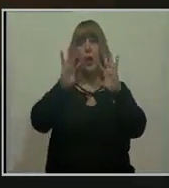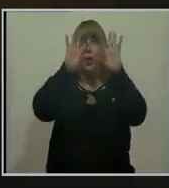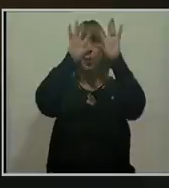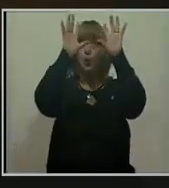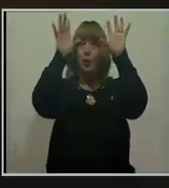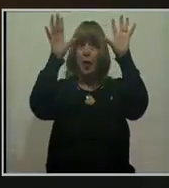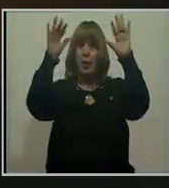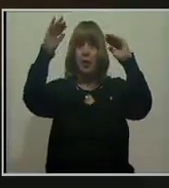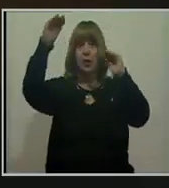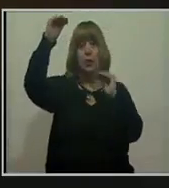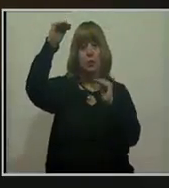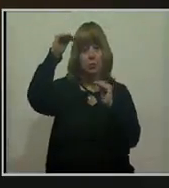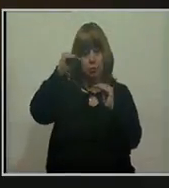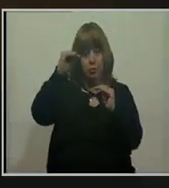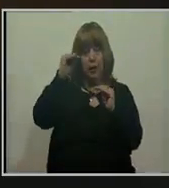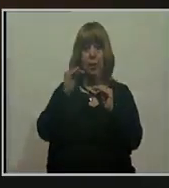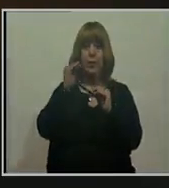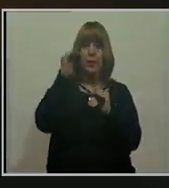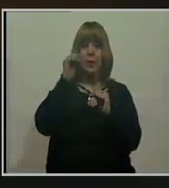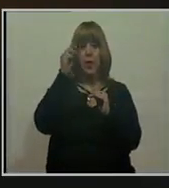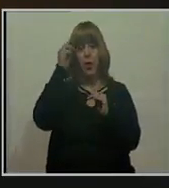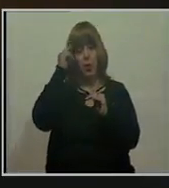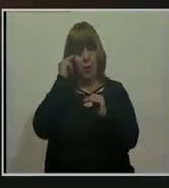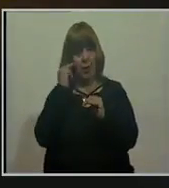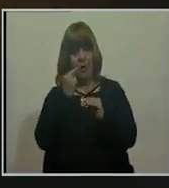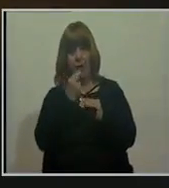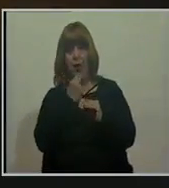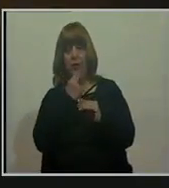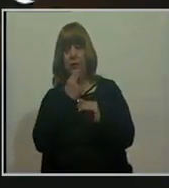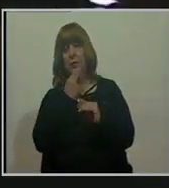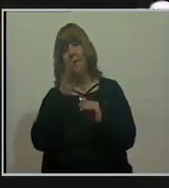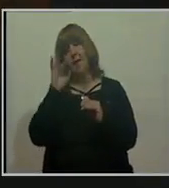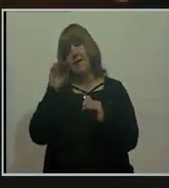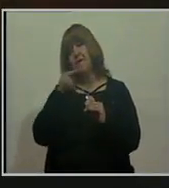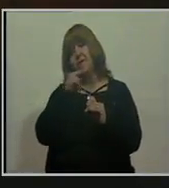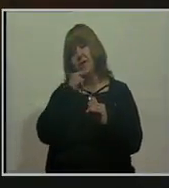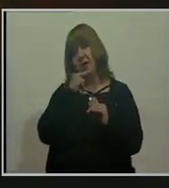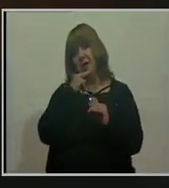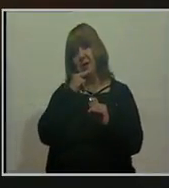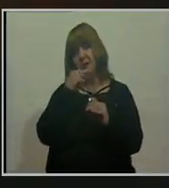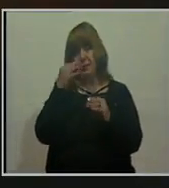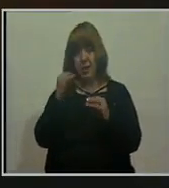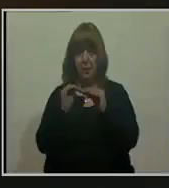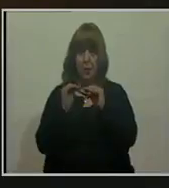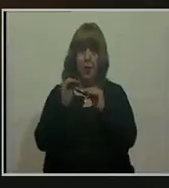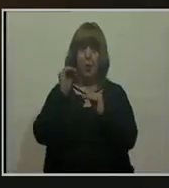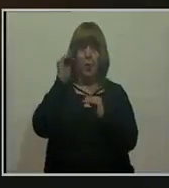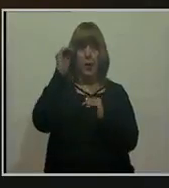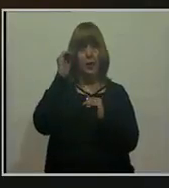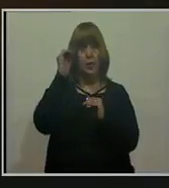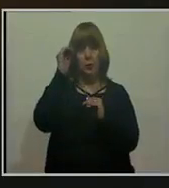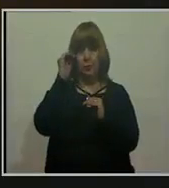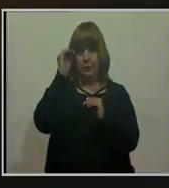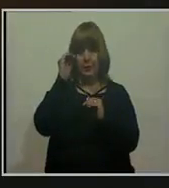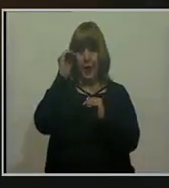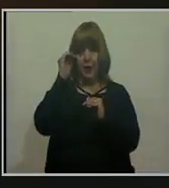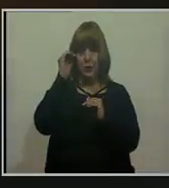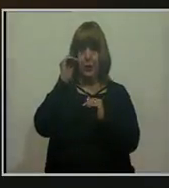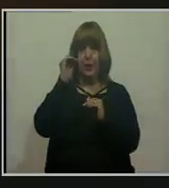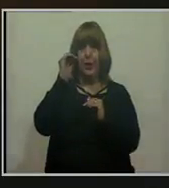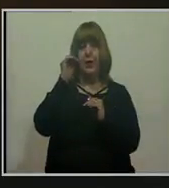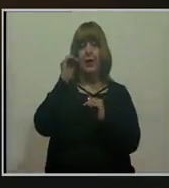de temperatura, la máxima va a estar entre 9 y 11 grados, y para el viernes, bueno, y con temperatura en aumento, otra vez la máxima que empieza a